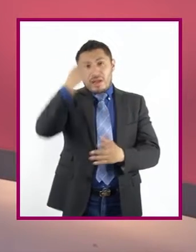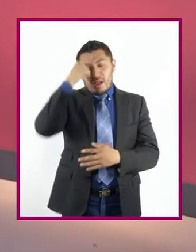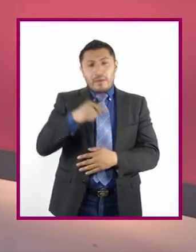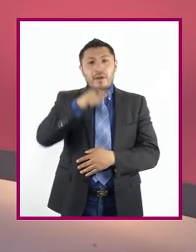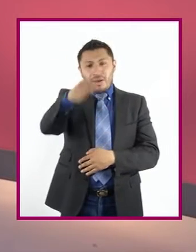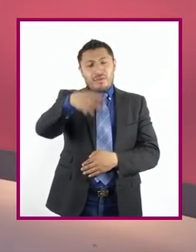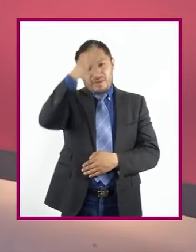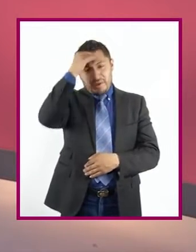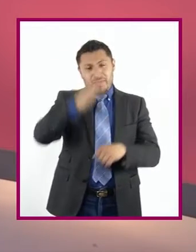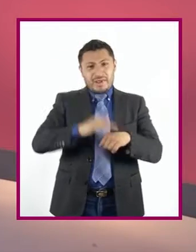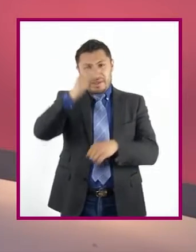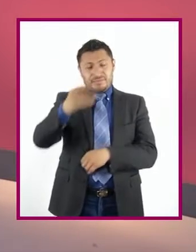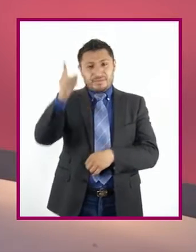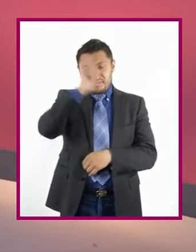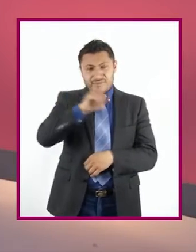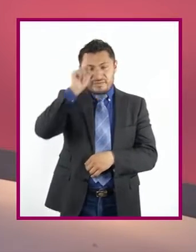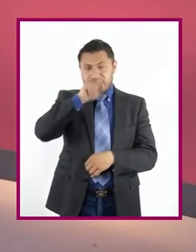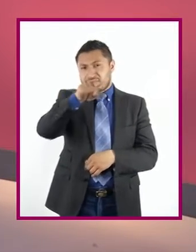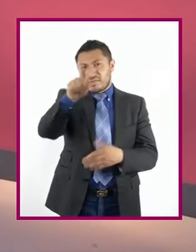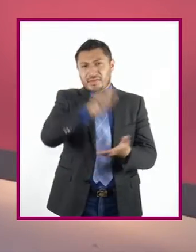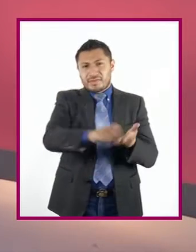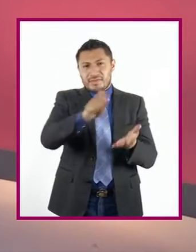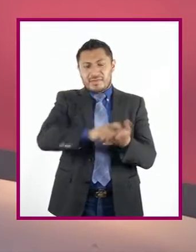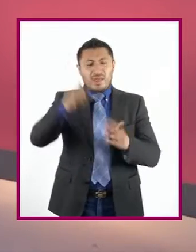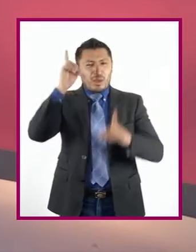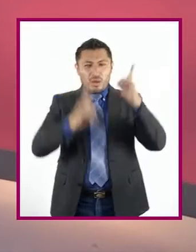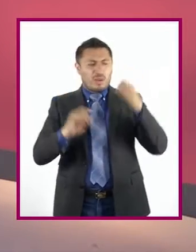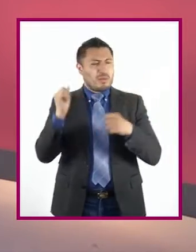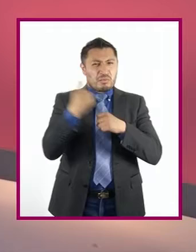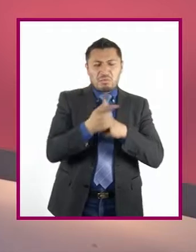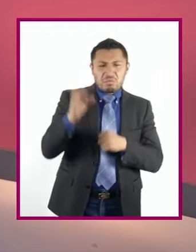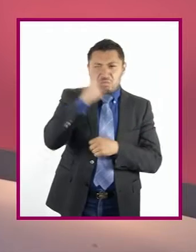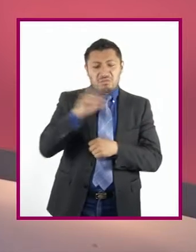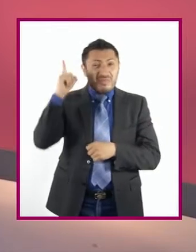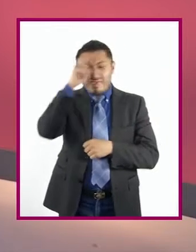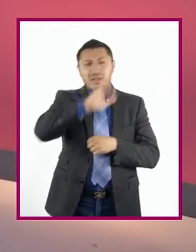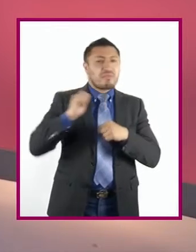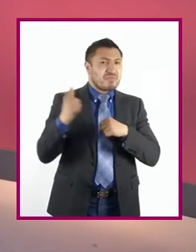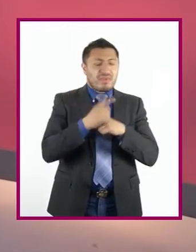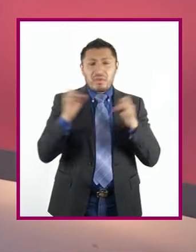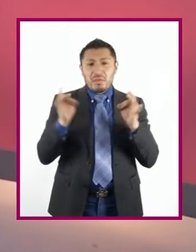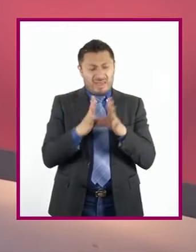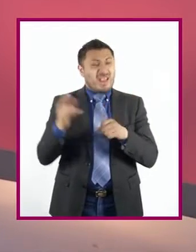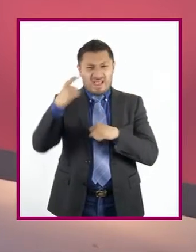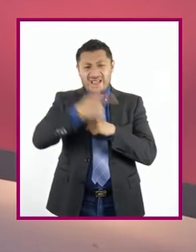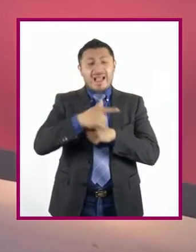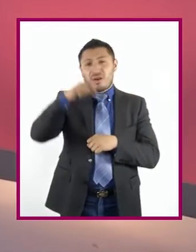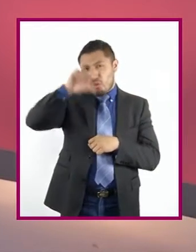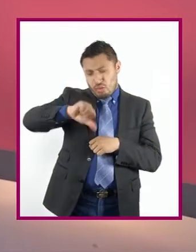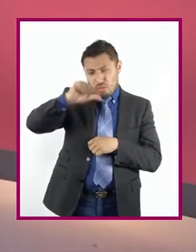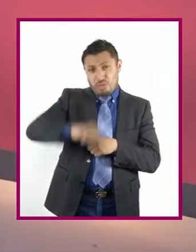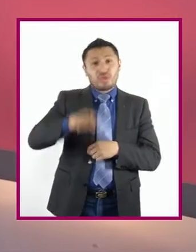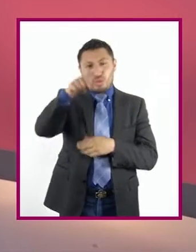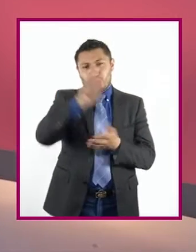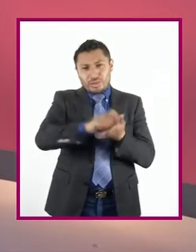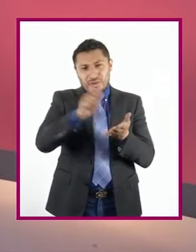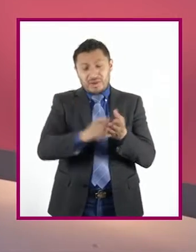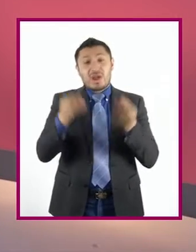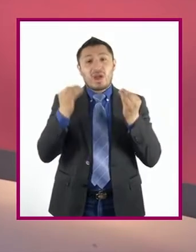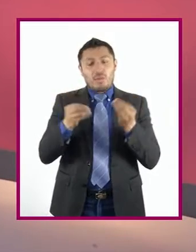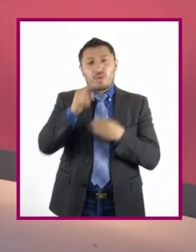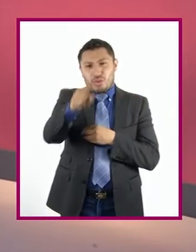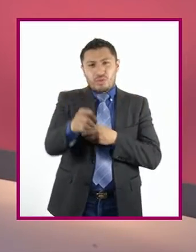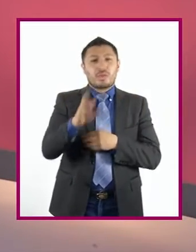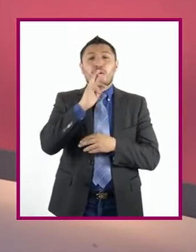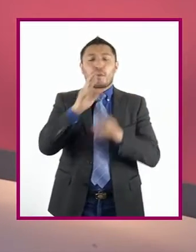conocimientos. Les recomiendo llevar un registro de las dudas, inquietudes o dificultades que surjan durante el planteamiento, pues muchas de estas las podrán